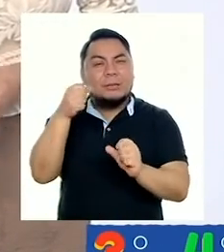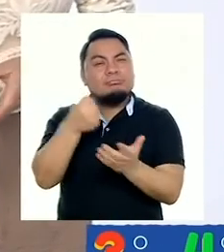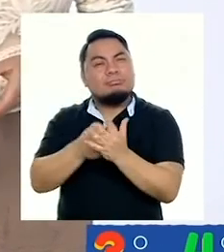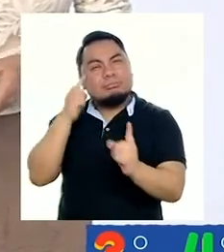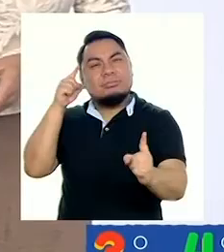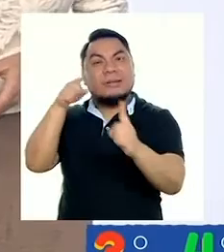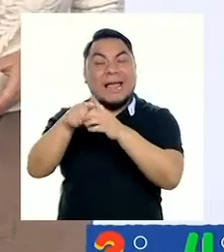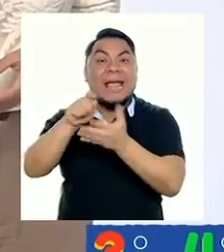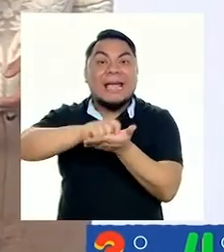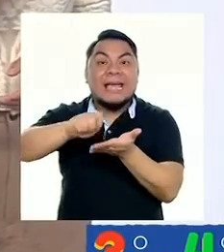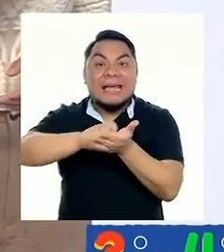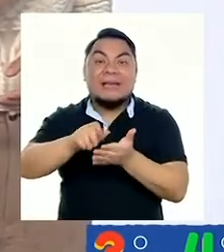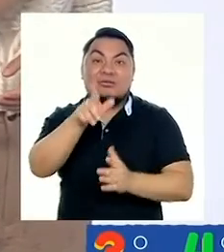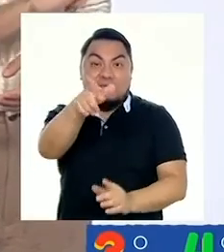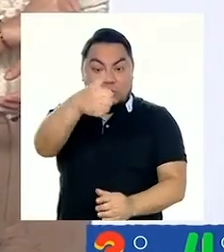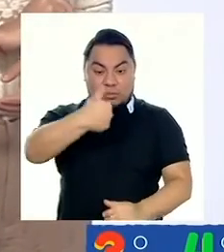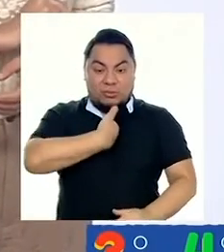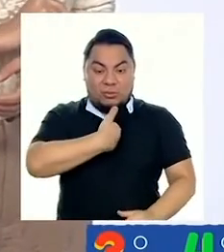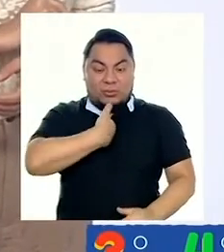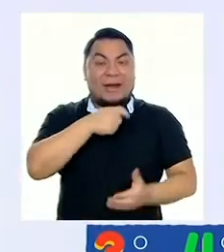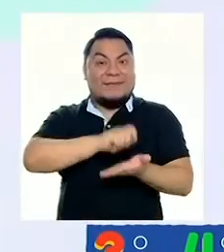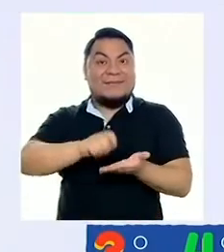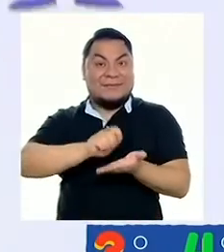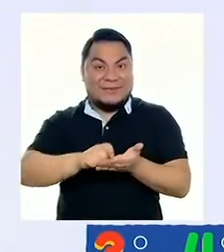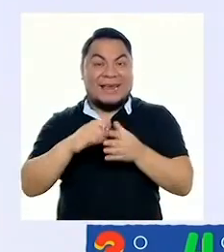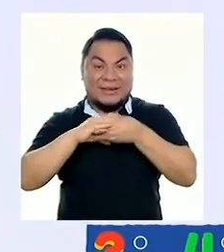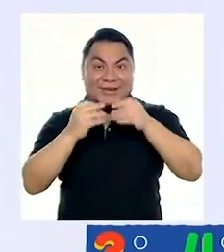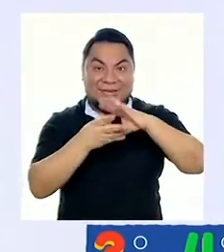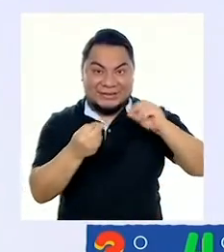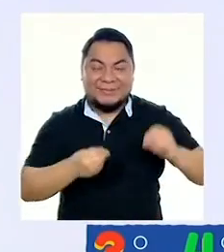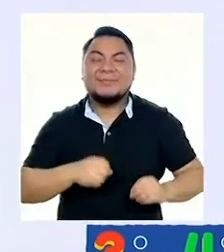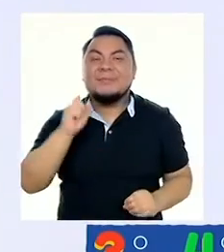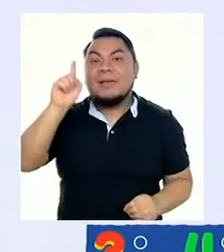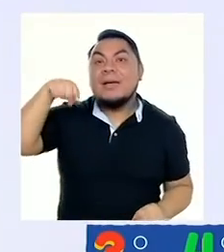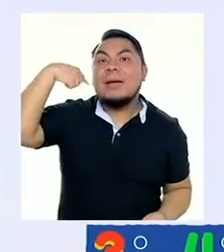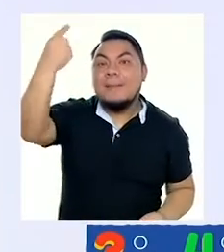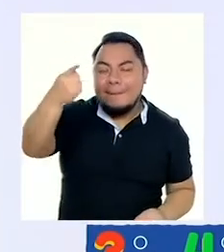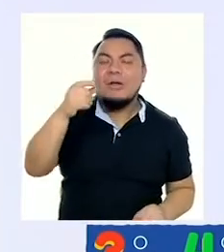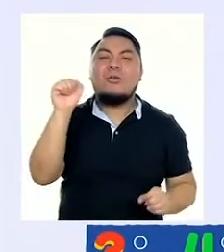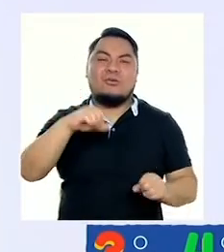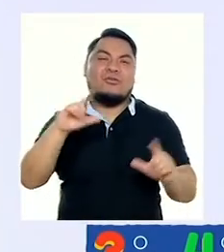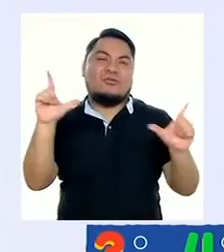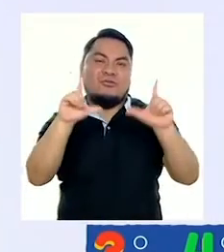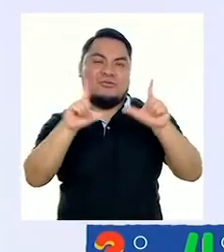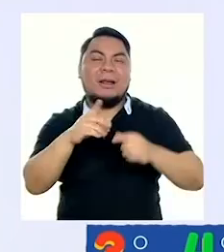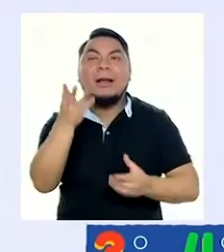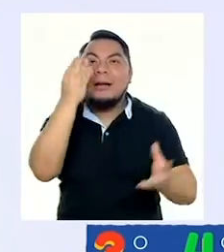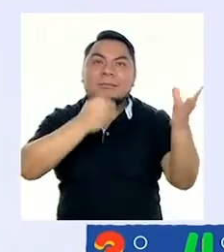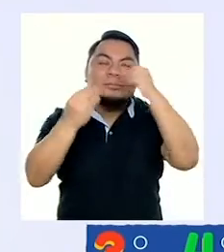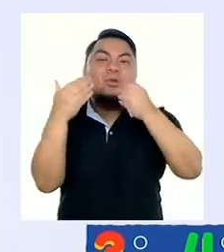reto de escribir nuestra autobiografía. Nos vemos en el próximo programa para seguir